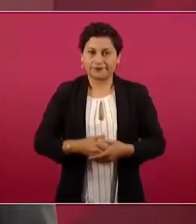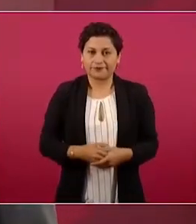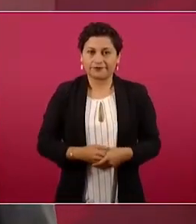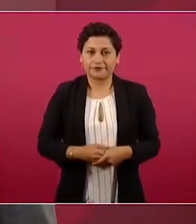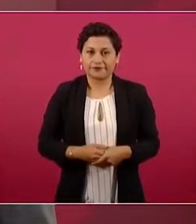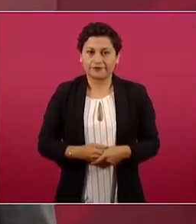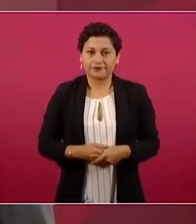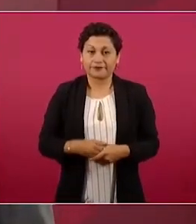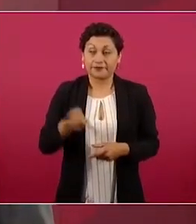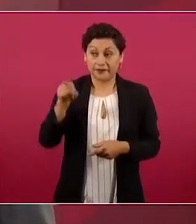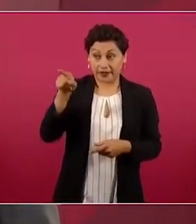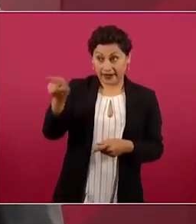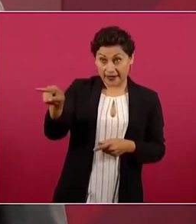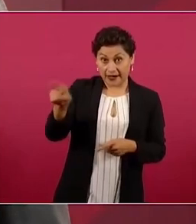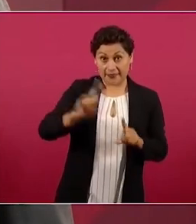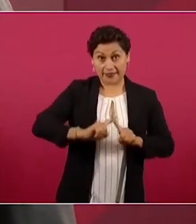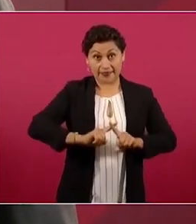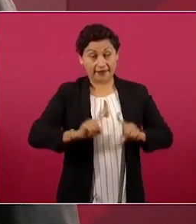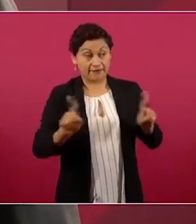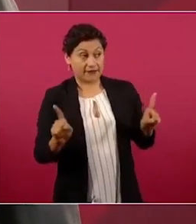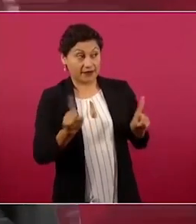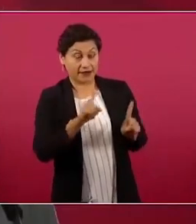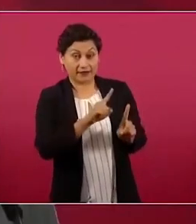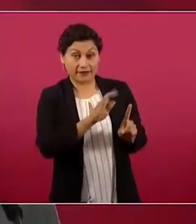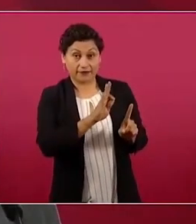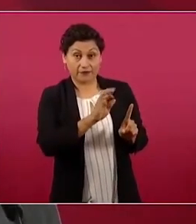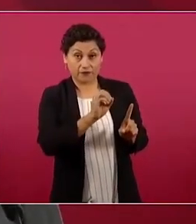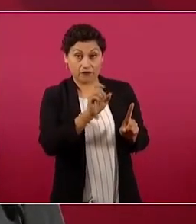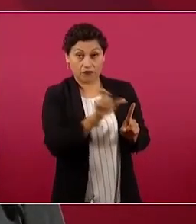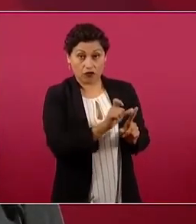de Fox y de Calderón,